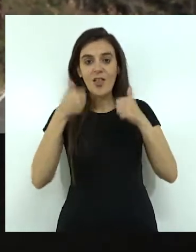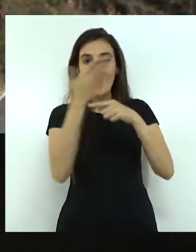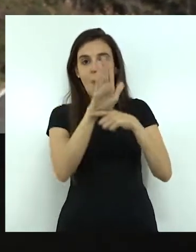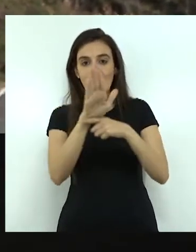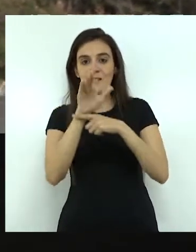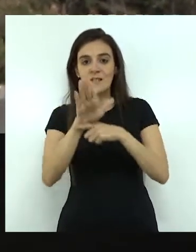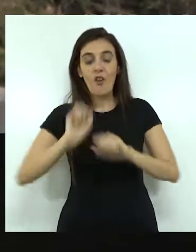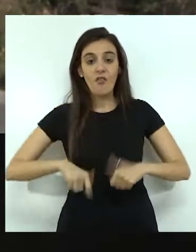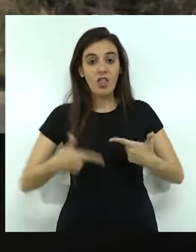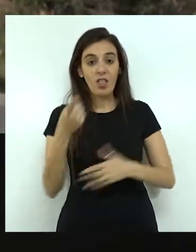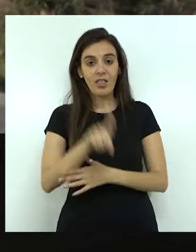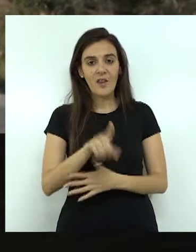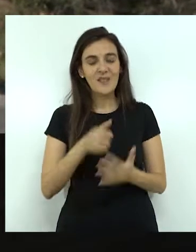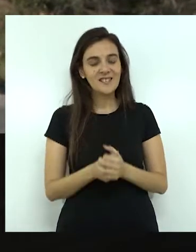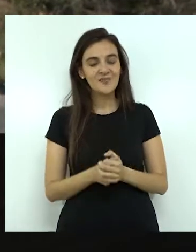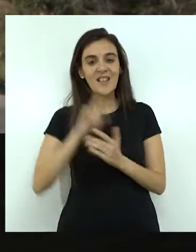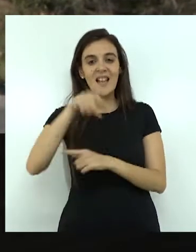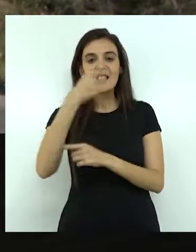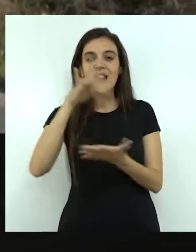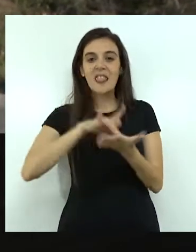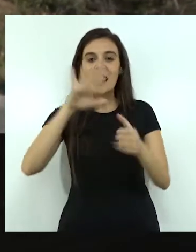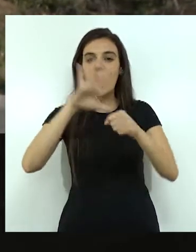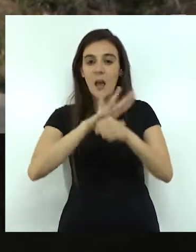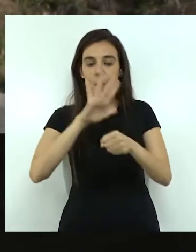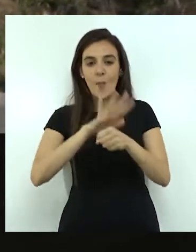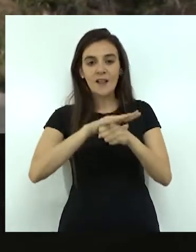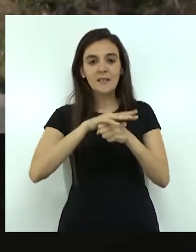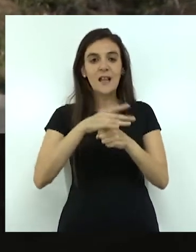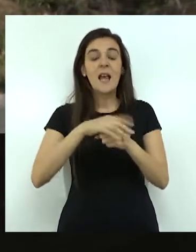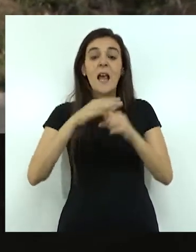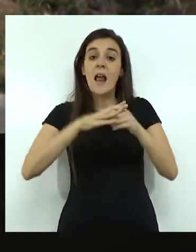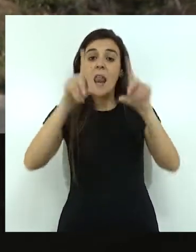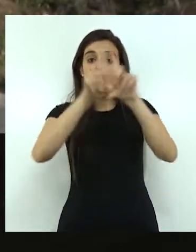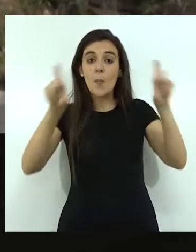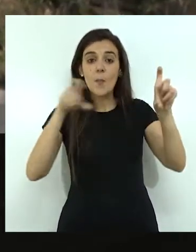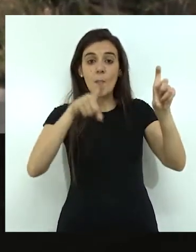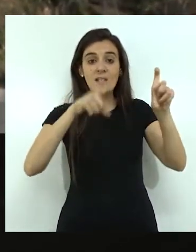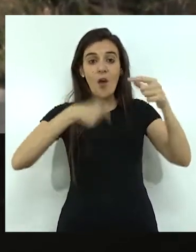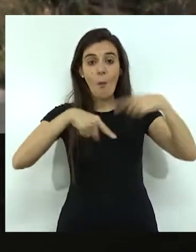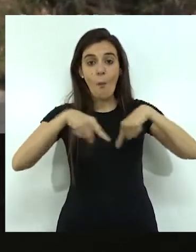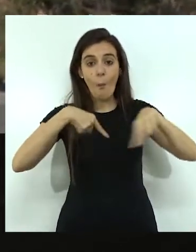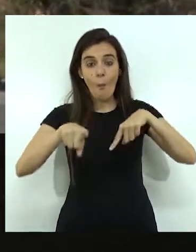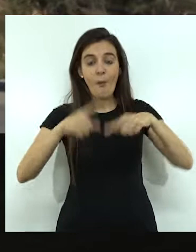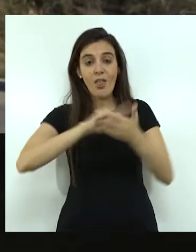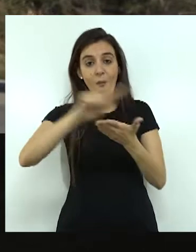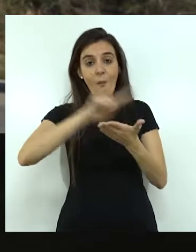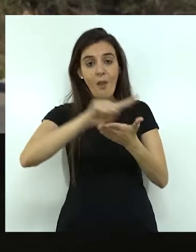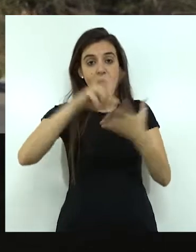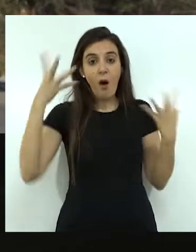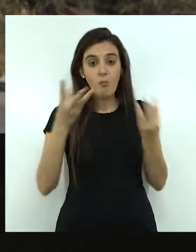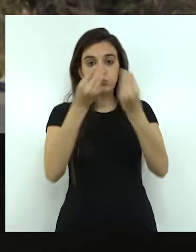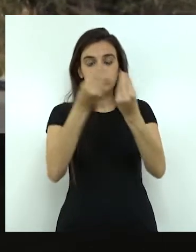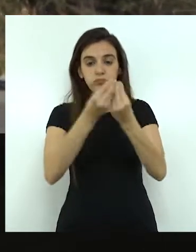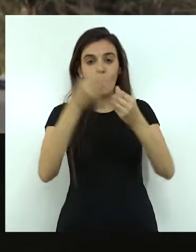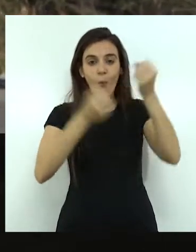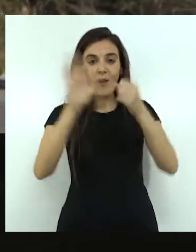oficial el siguiente día el martes lo recoge la empresa de transporte de la mensajería que nos va a mandar el